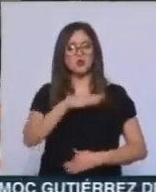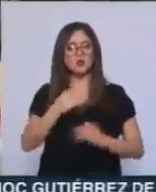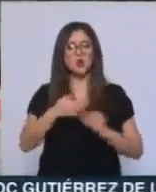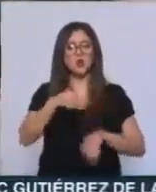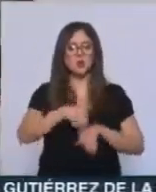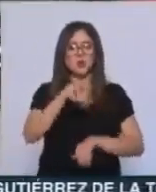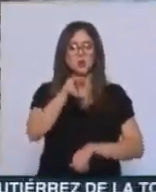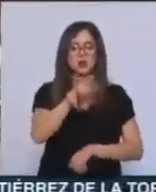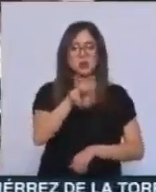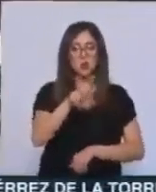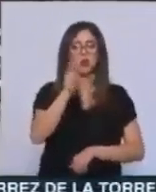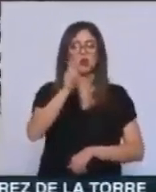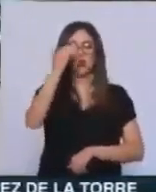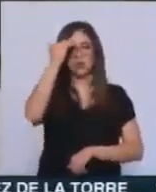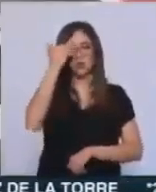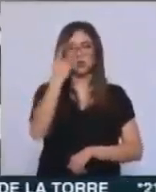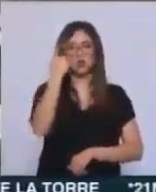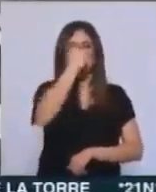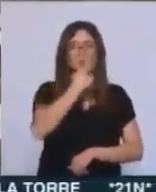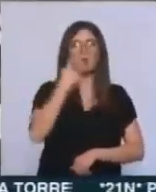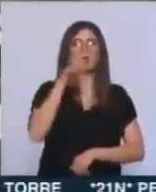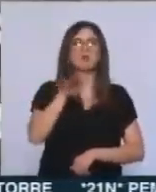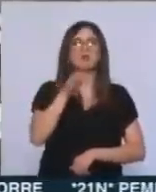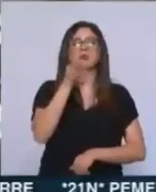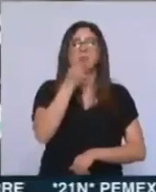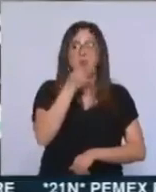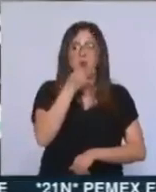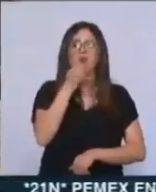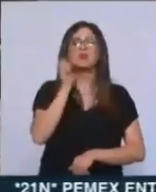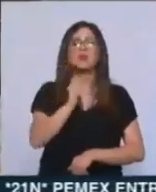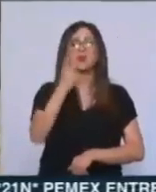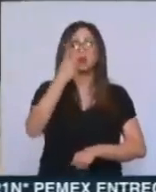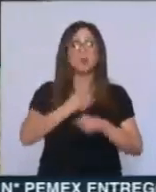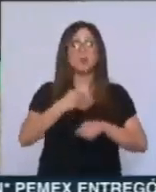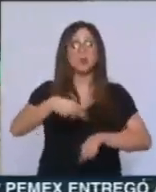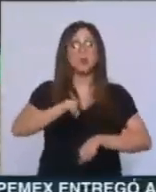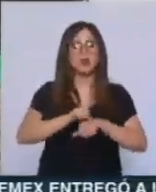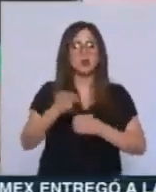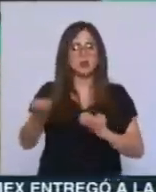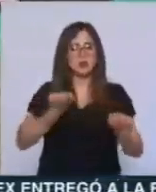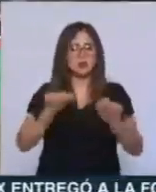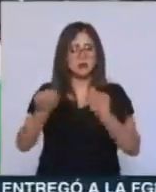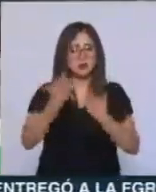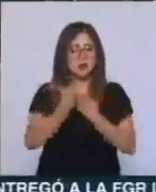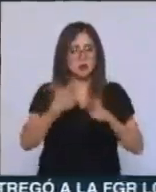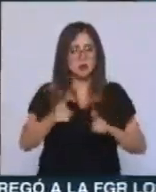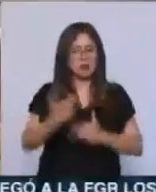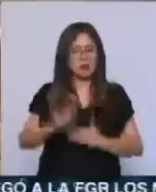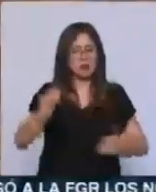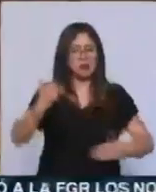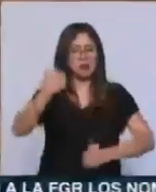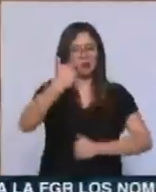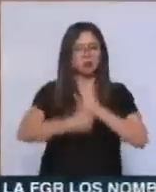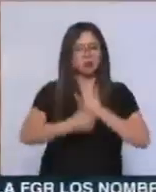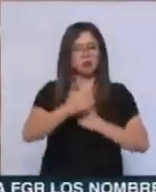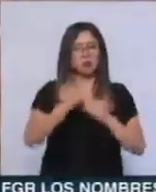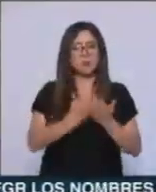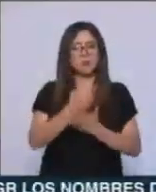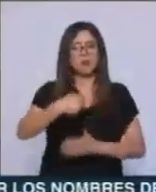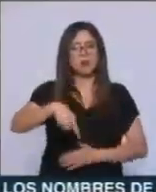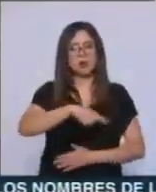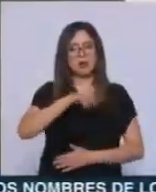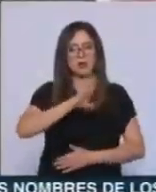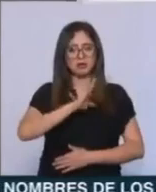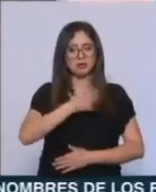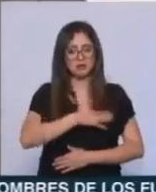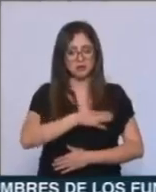número 18 con un tiempo de 1 hora y 19 minutos durante el segundo día de entrenamiento libre antes de disputar el Gran Premio de España.